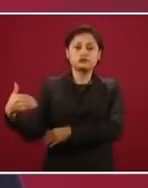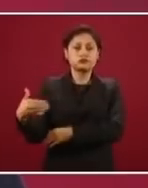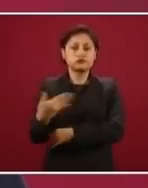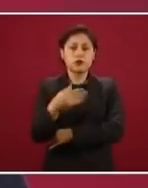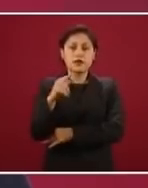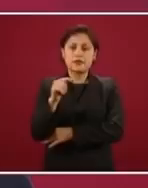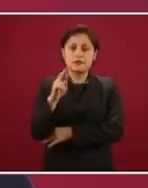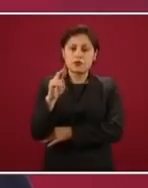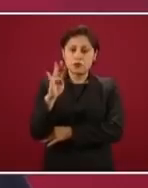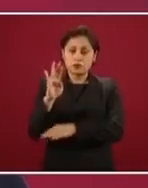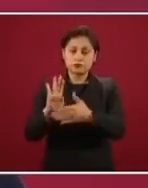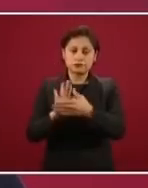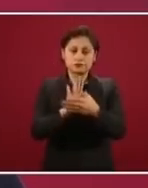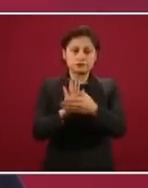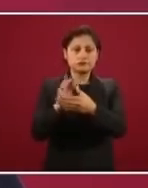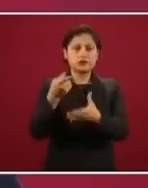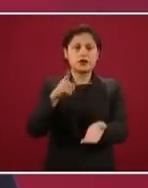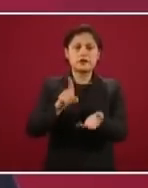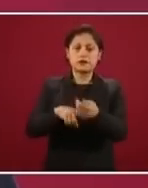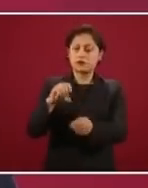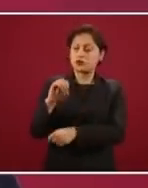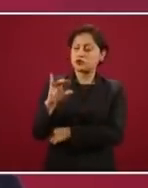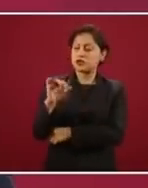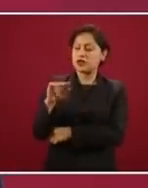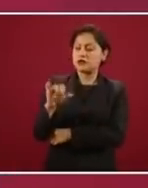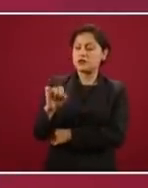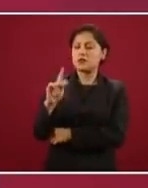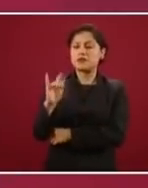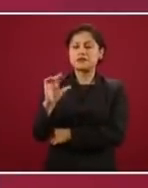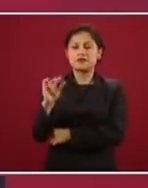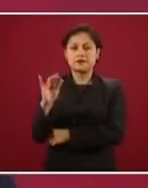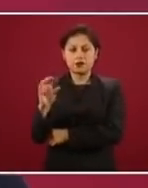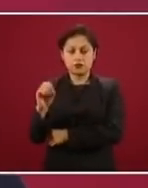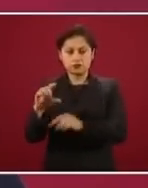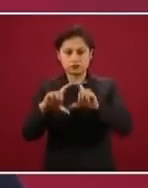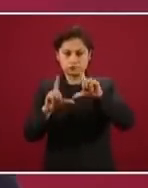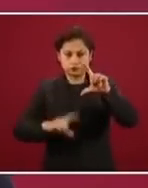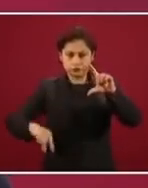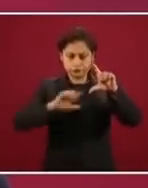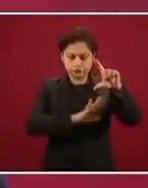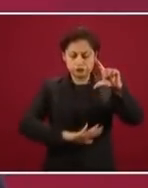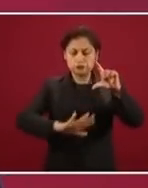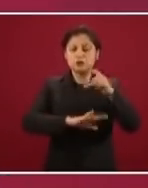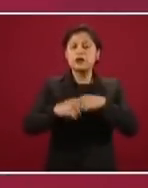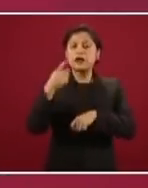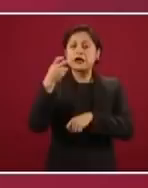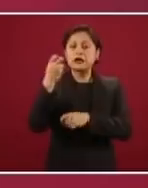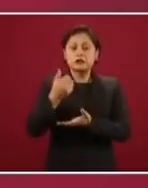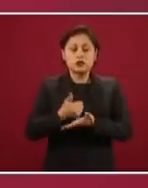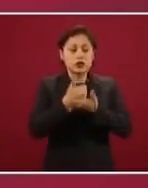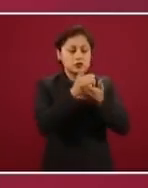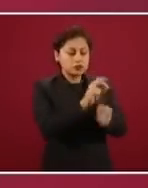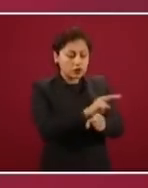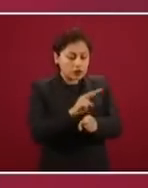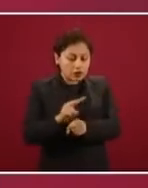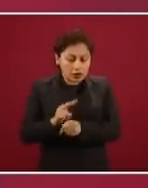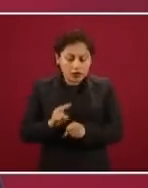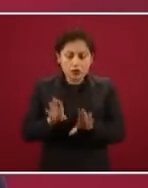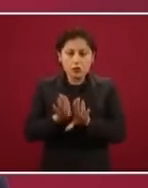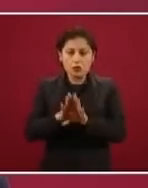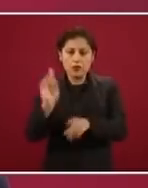pacífico este proyecto permitirá el monitoreo de los tiburones a través de un software de código abierto